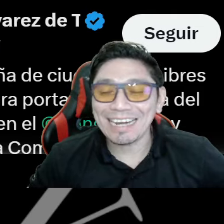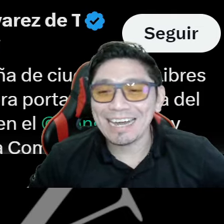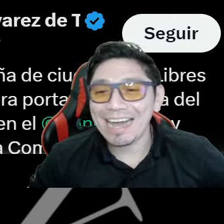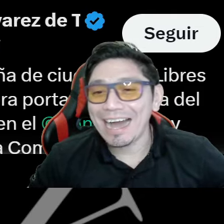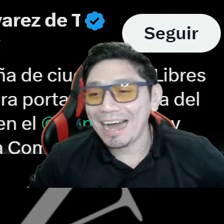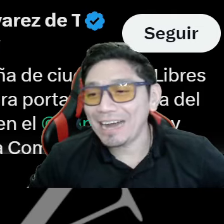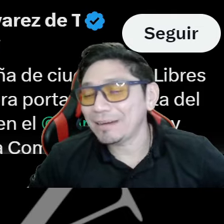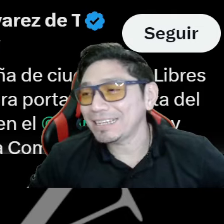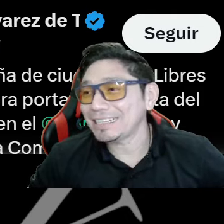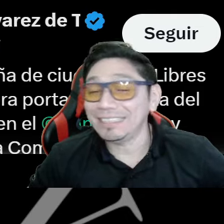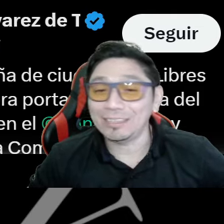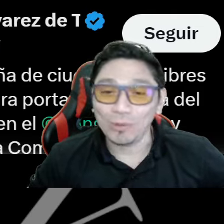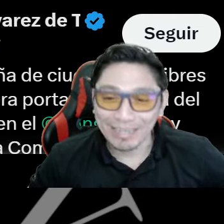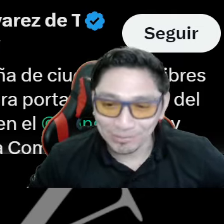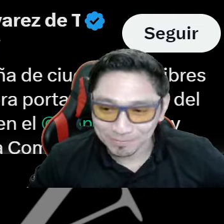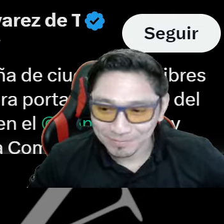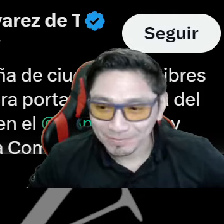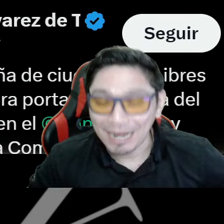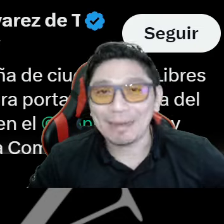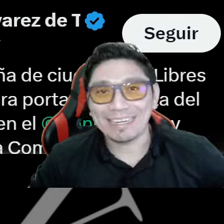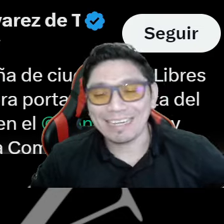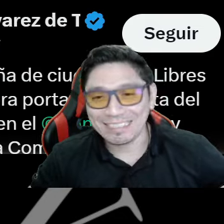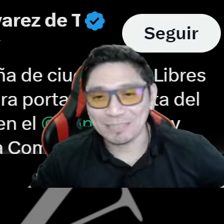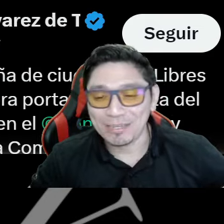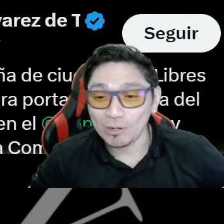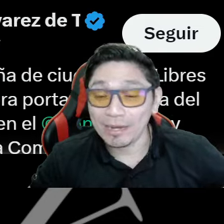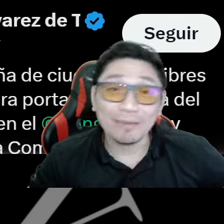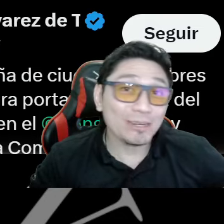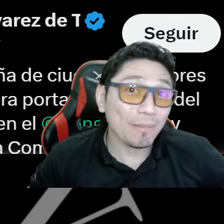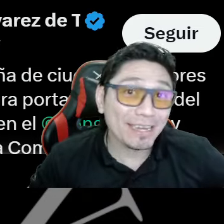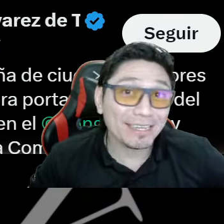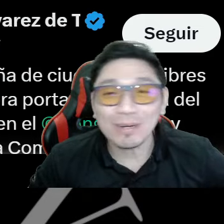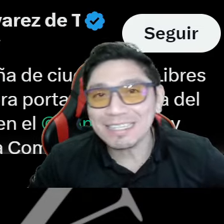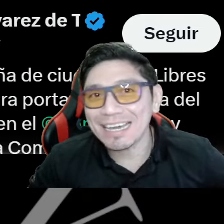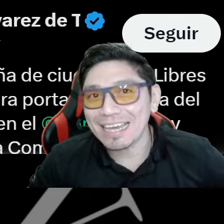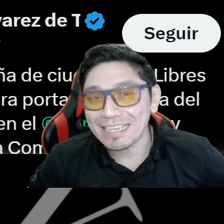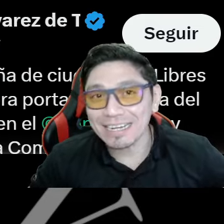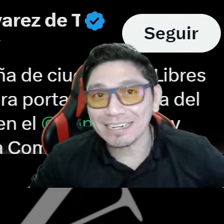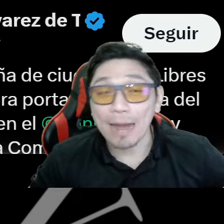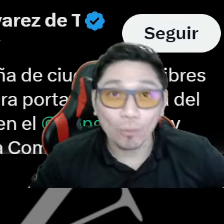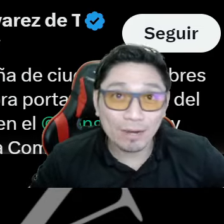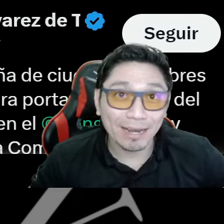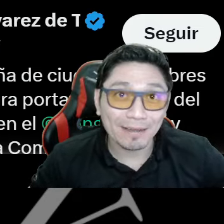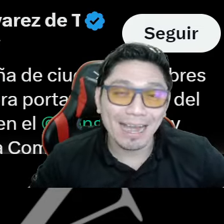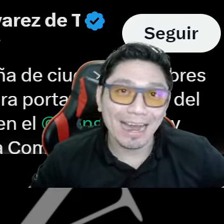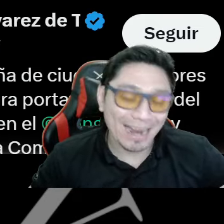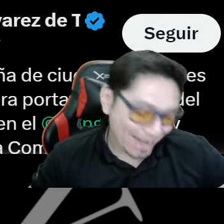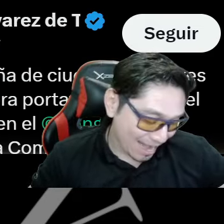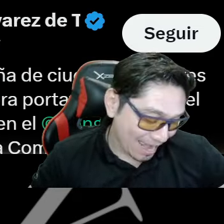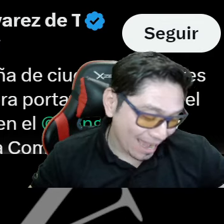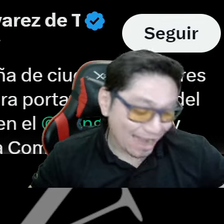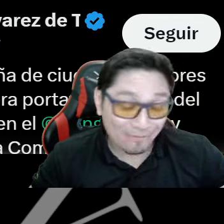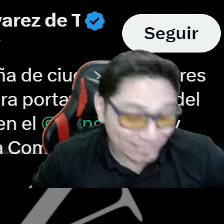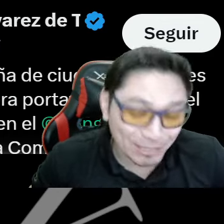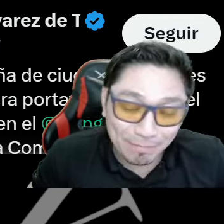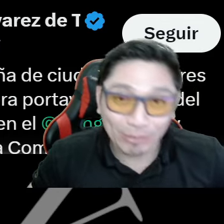Cayetana Álvarez de Toledo La marquesa española que vino a México el día de ayer a Puebla a a